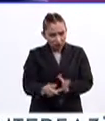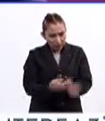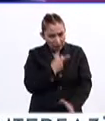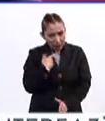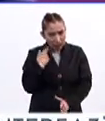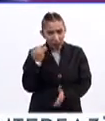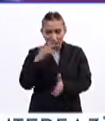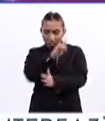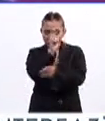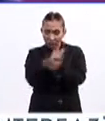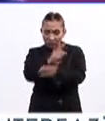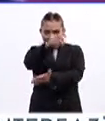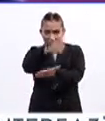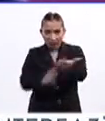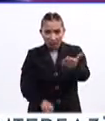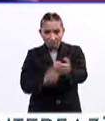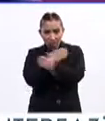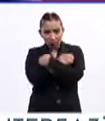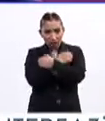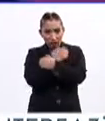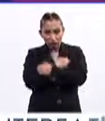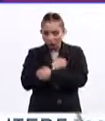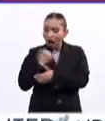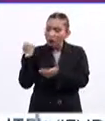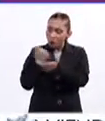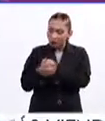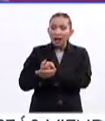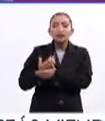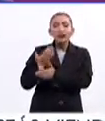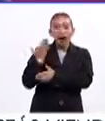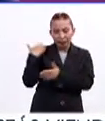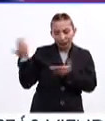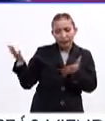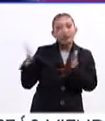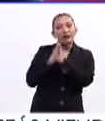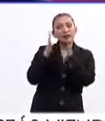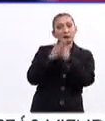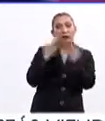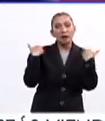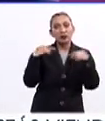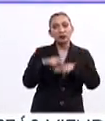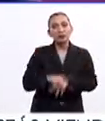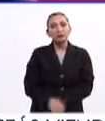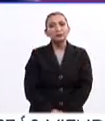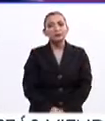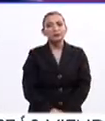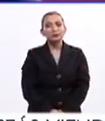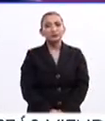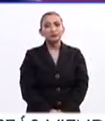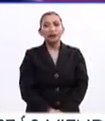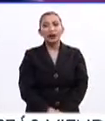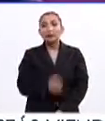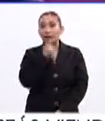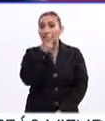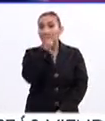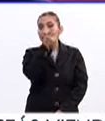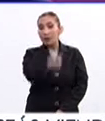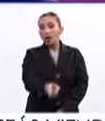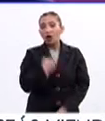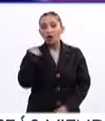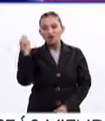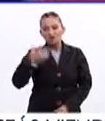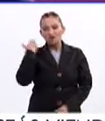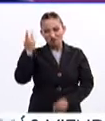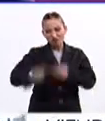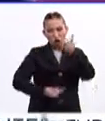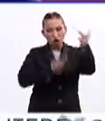habrá una reforma educativa sin la participación del magisterio. También informó que durante los foros